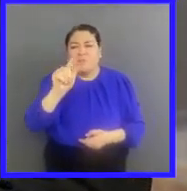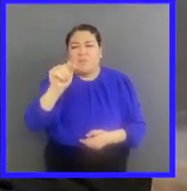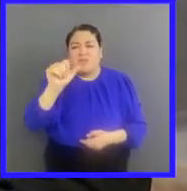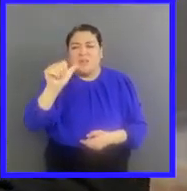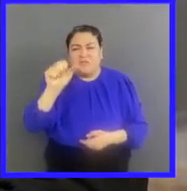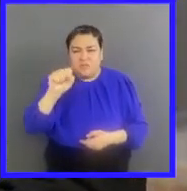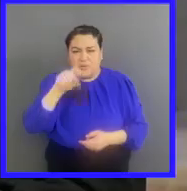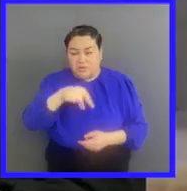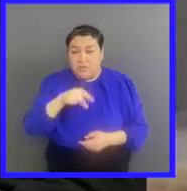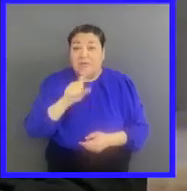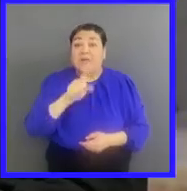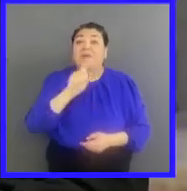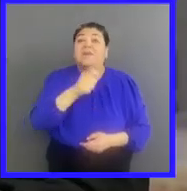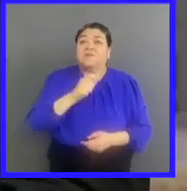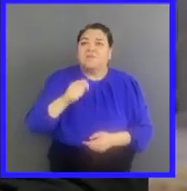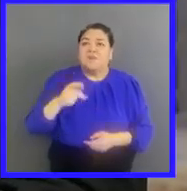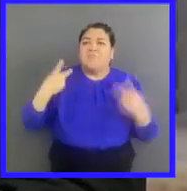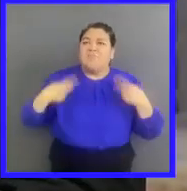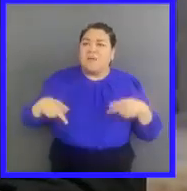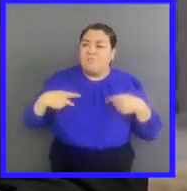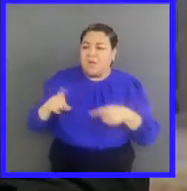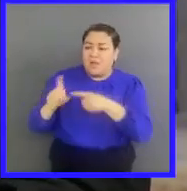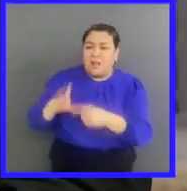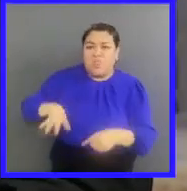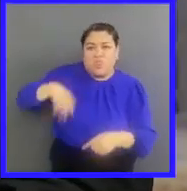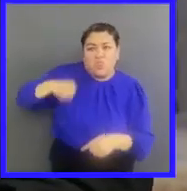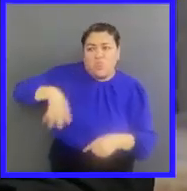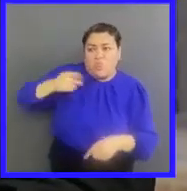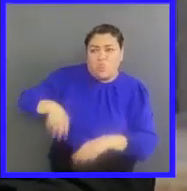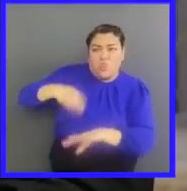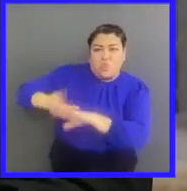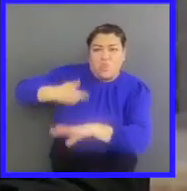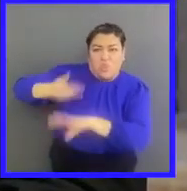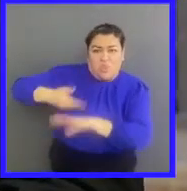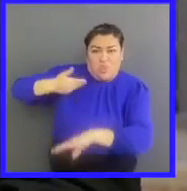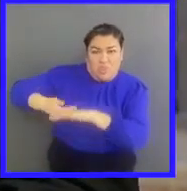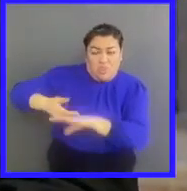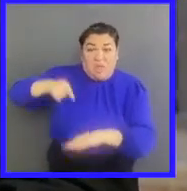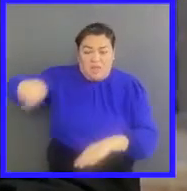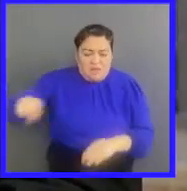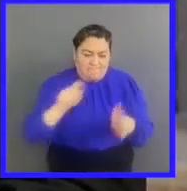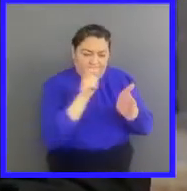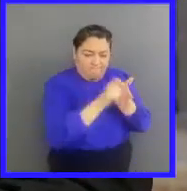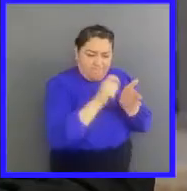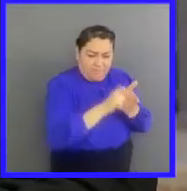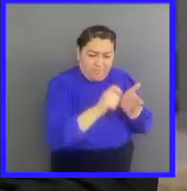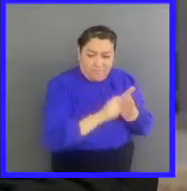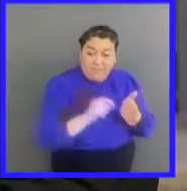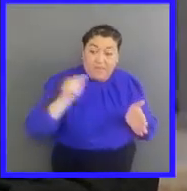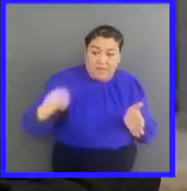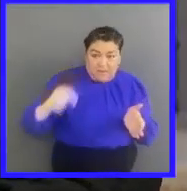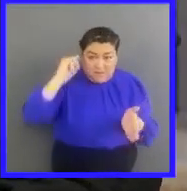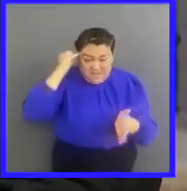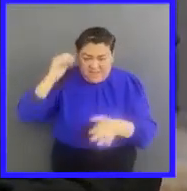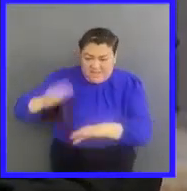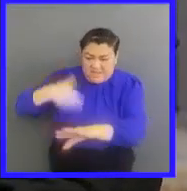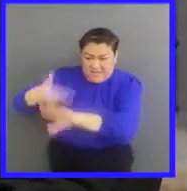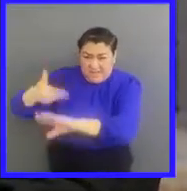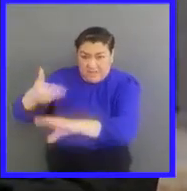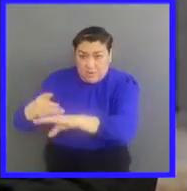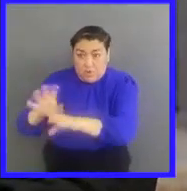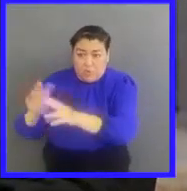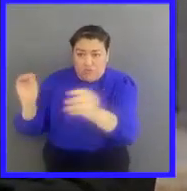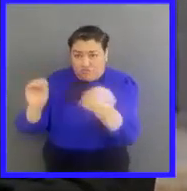abusos que llevaron a cabo encomenderos respecto de las comunidades indígenas, así como disputas sobre